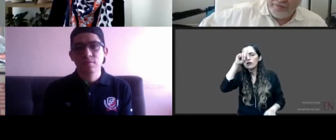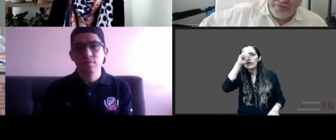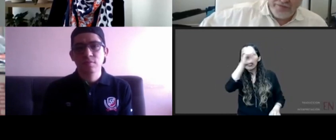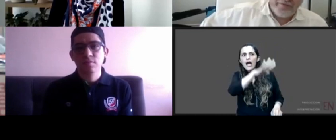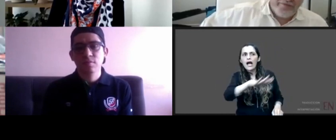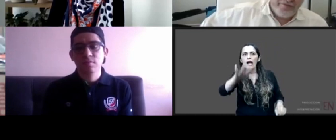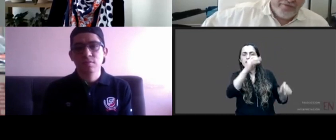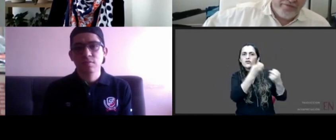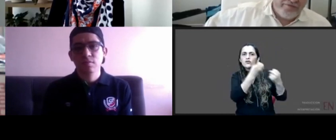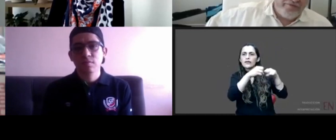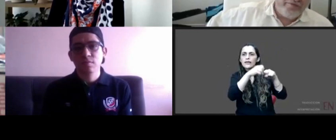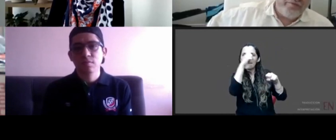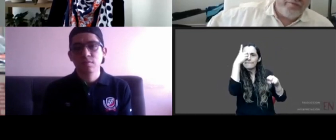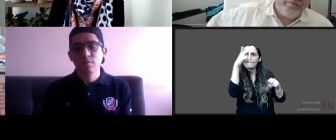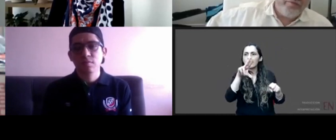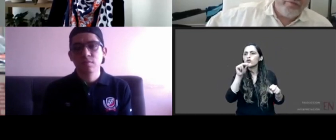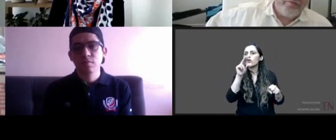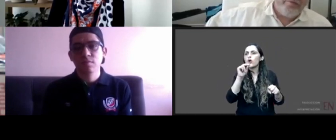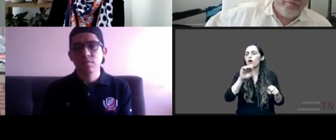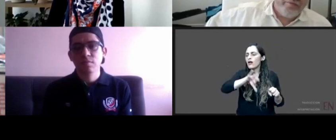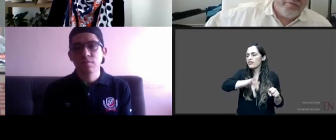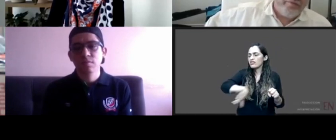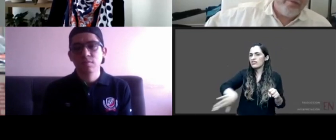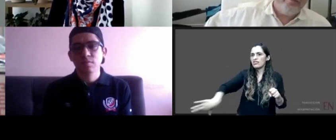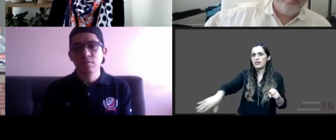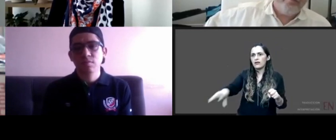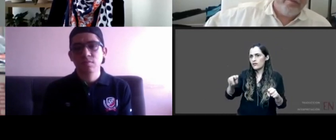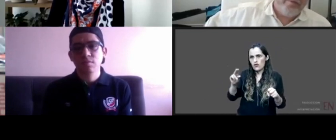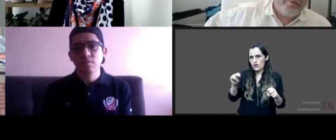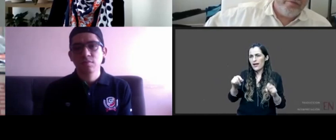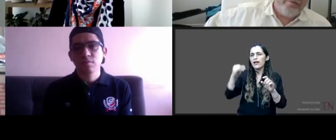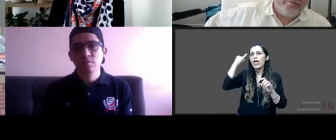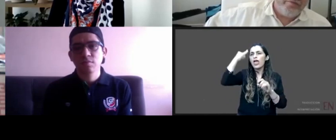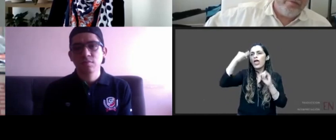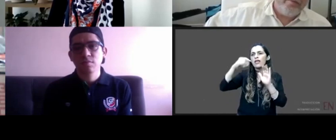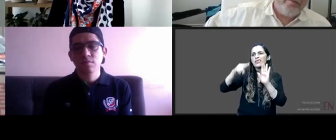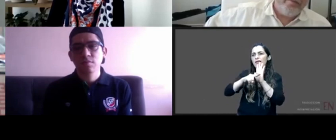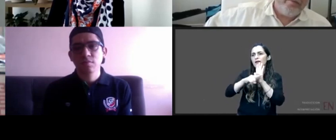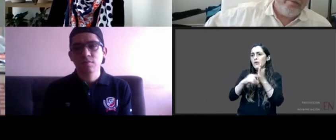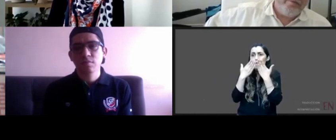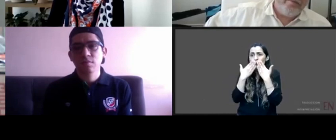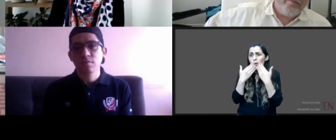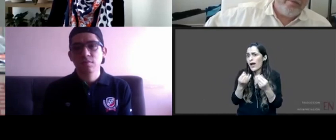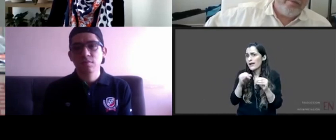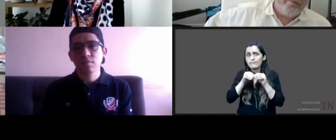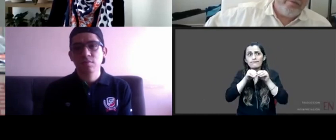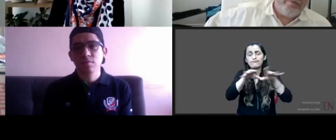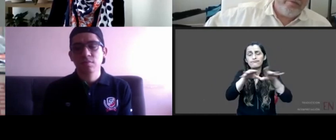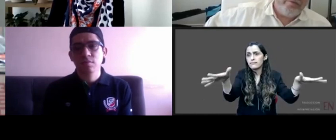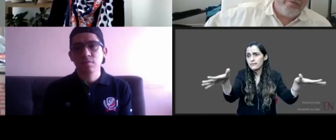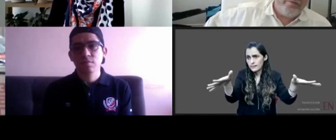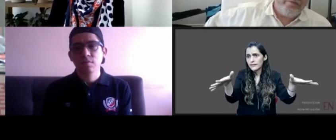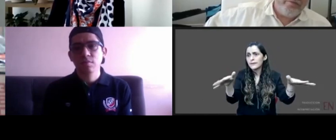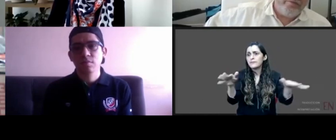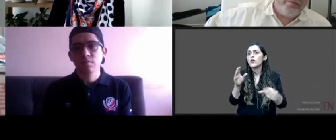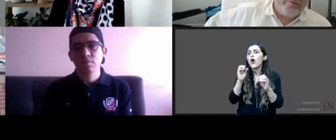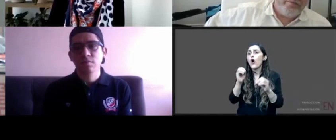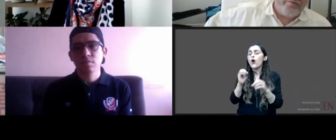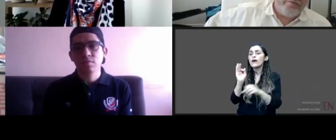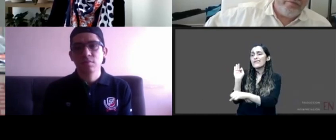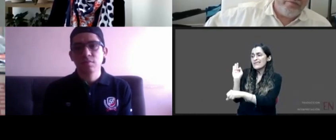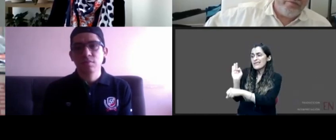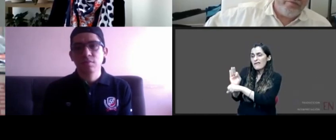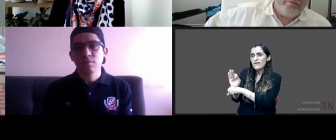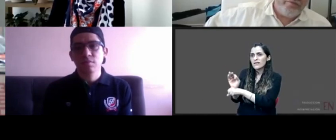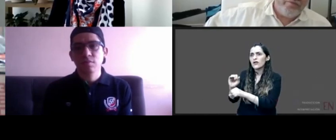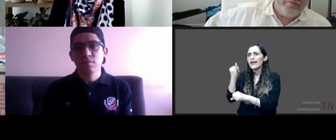y atender a la población hablante en las lenguas, como Yo siempre he dicho que ¿por qué no